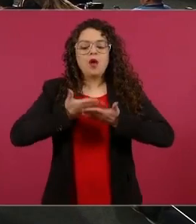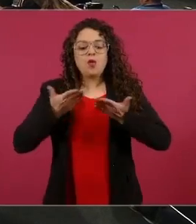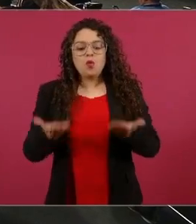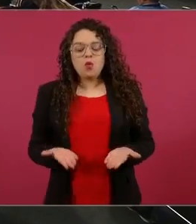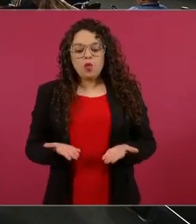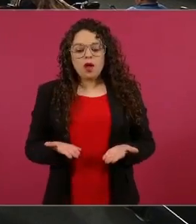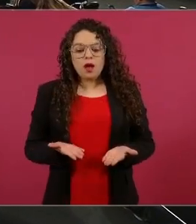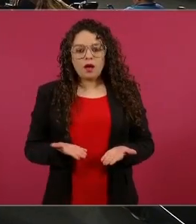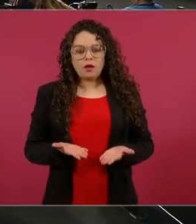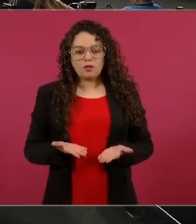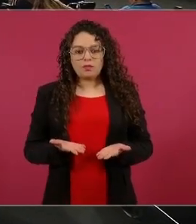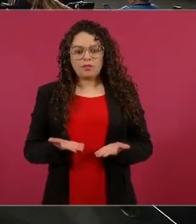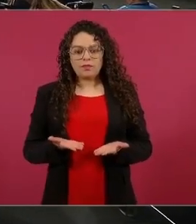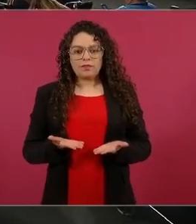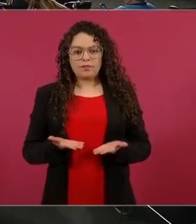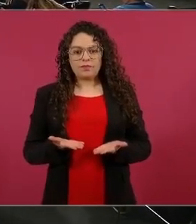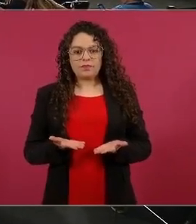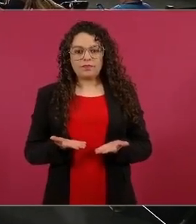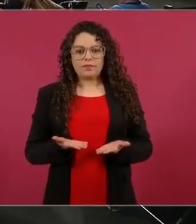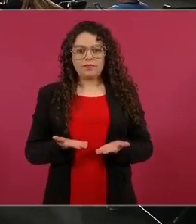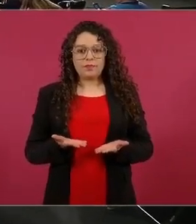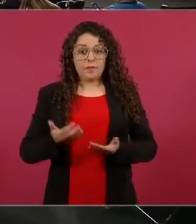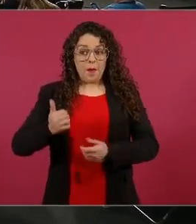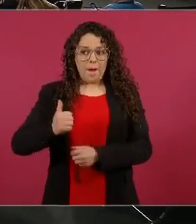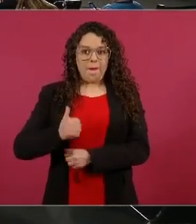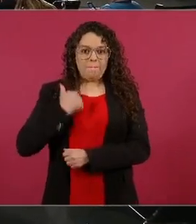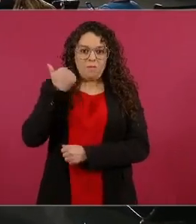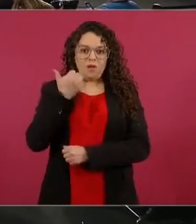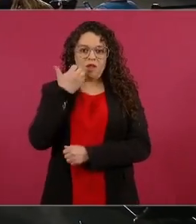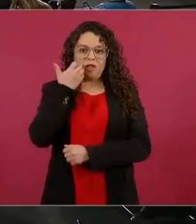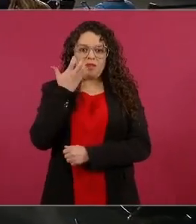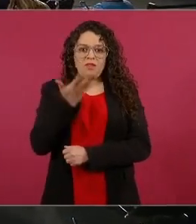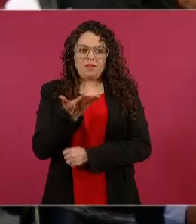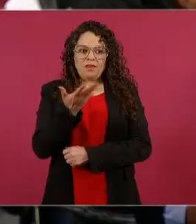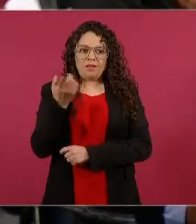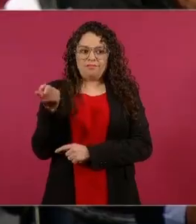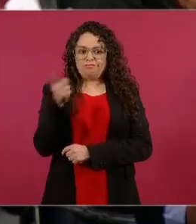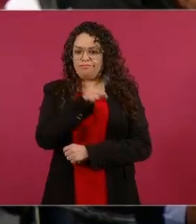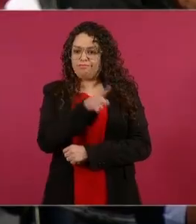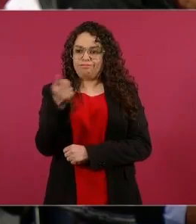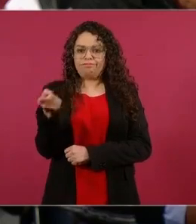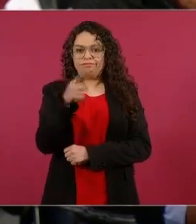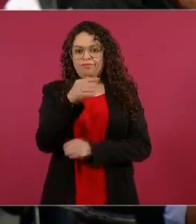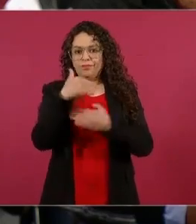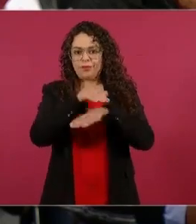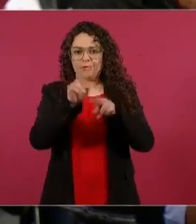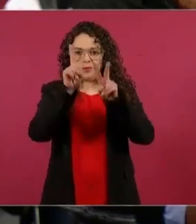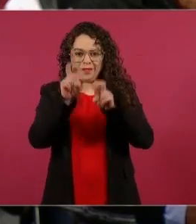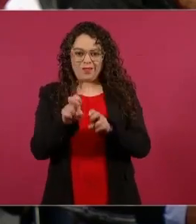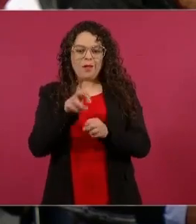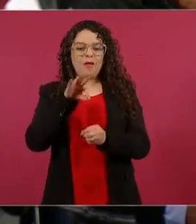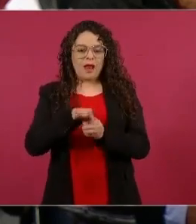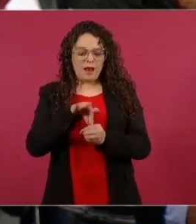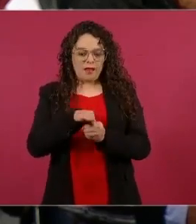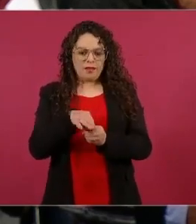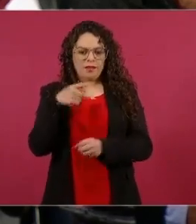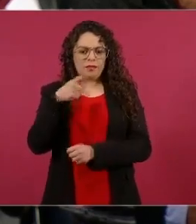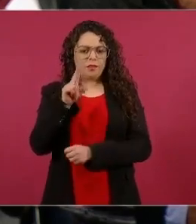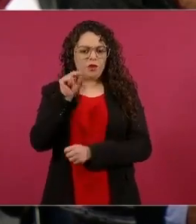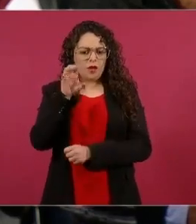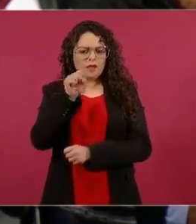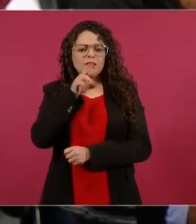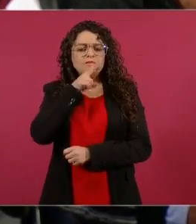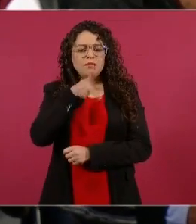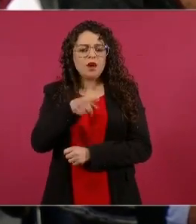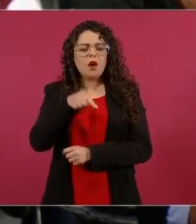de electoral que por supuesto lo van a aprovechar de los dos lados pero no es mejor que los medios ahora